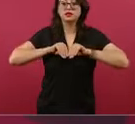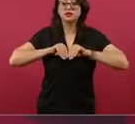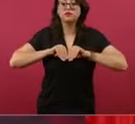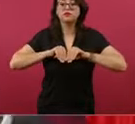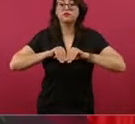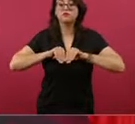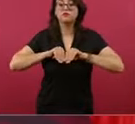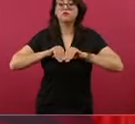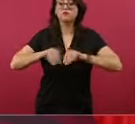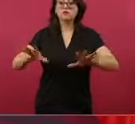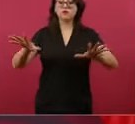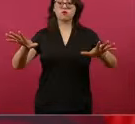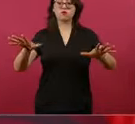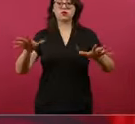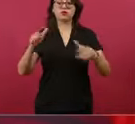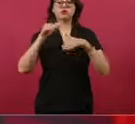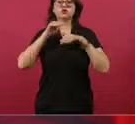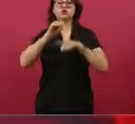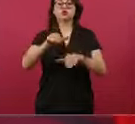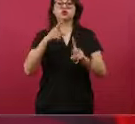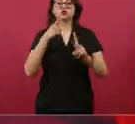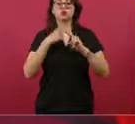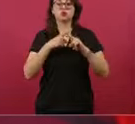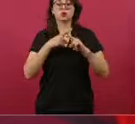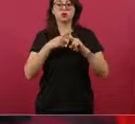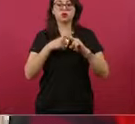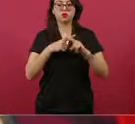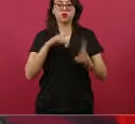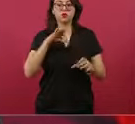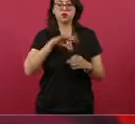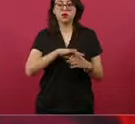No. Loret, ¿no? Loret, creo.